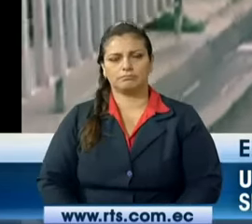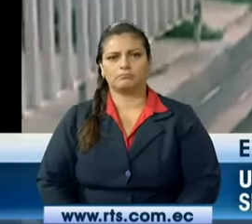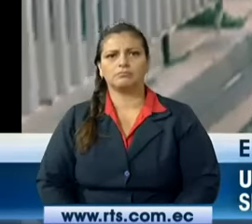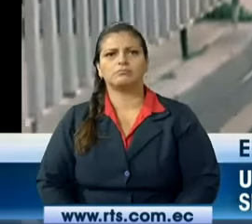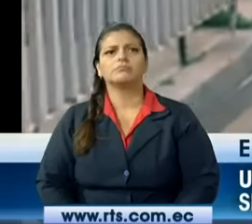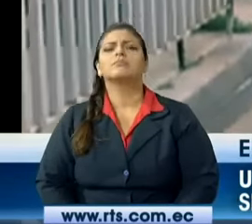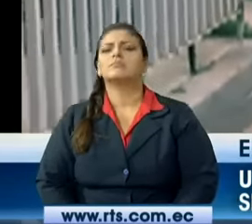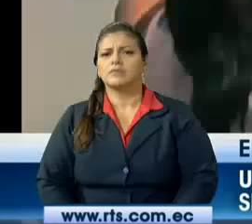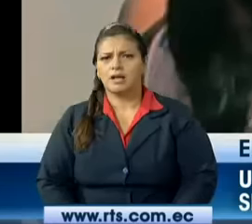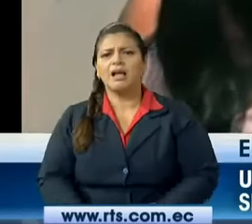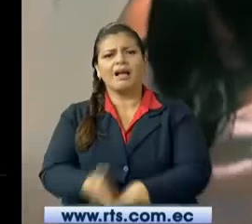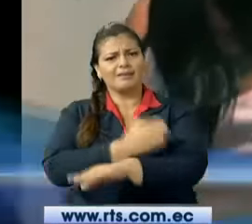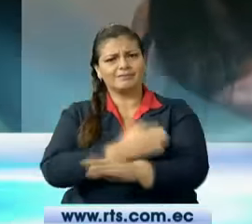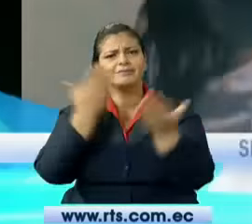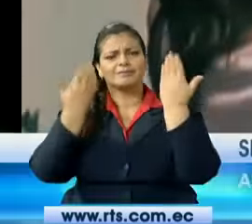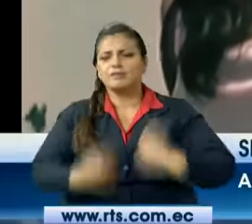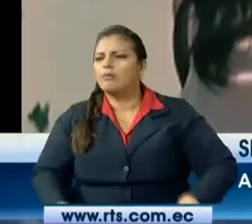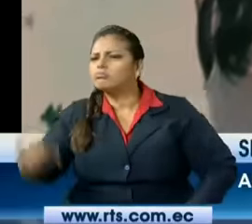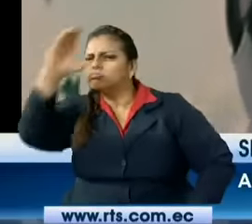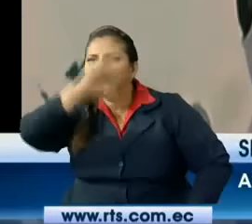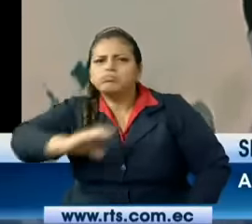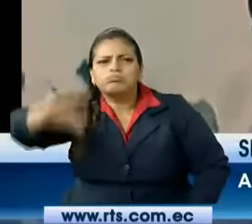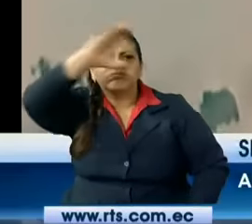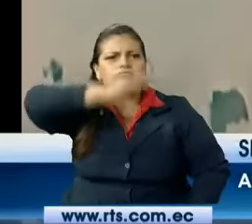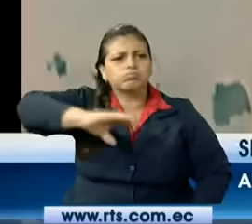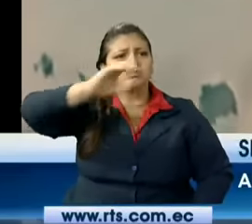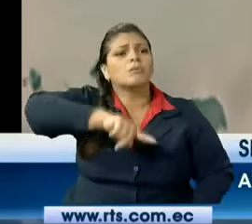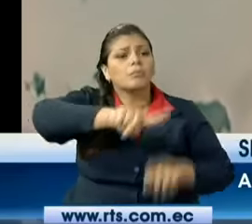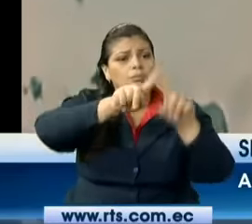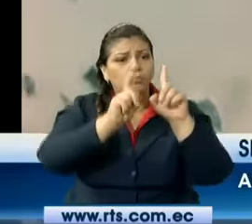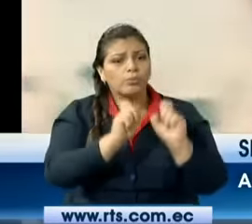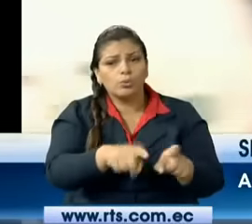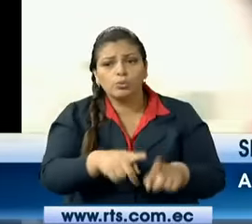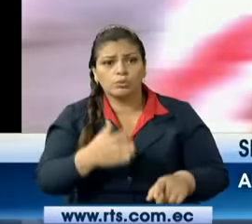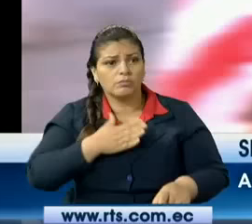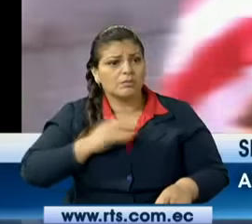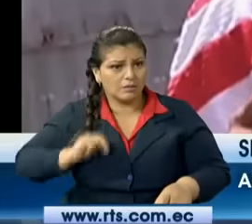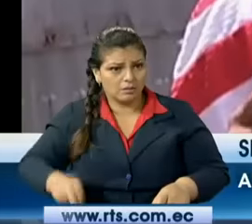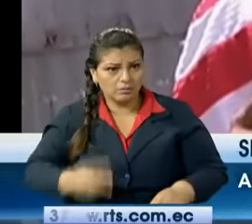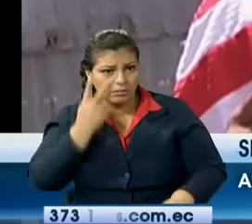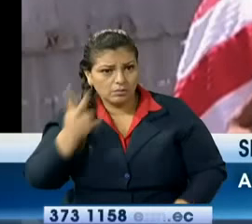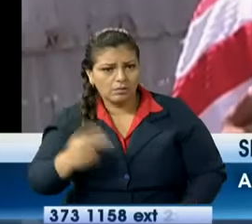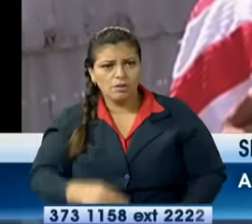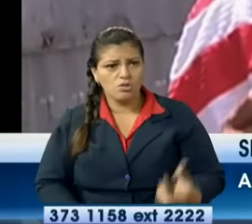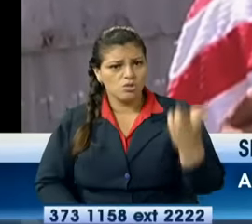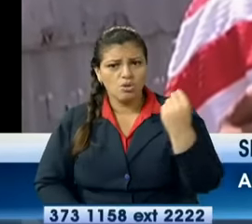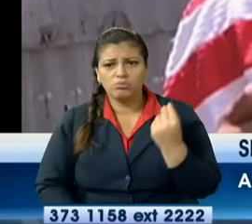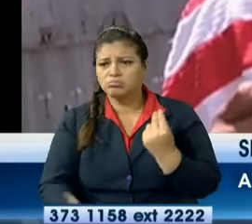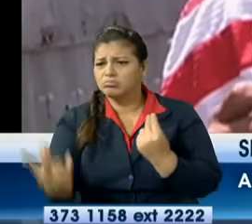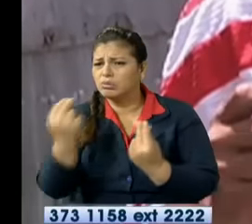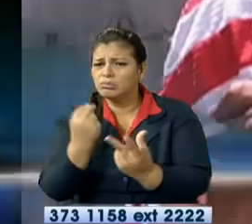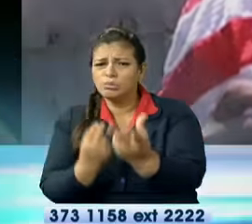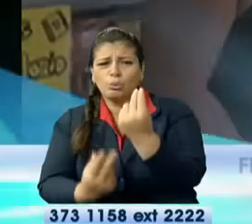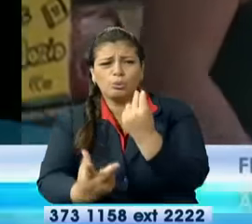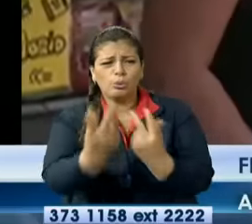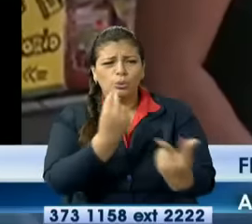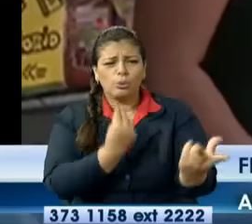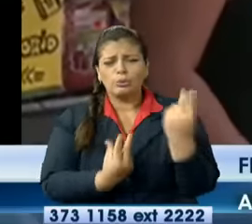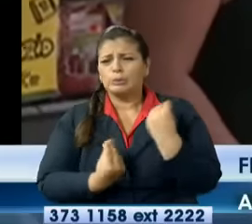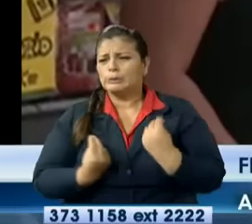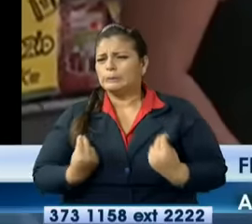buscado por todas partes, pero nadie da razón de él. Hemos buscado hasta tarde en la noche, preguntando de casa en casa, en lugares,